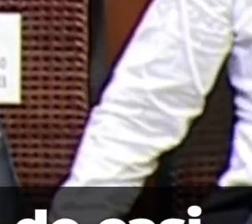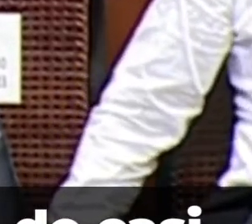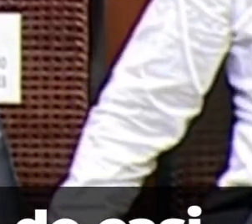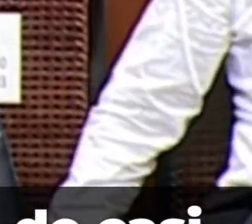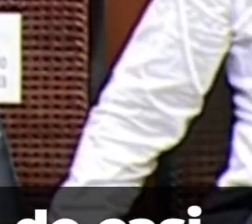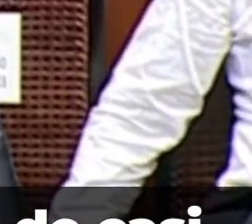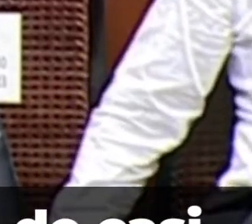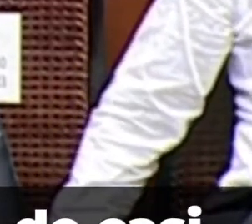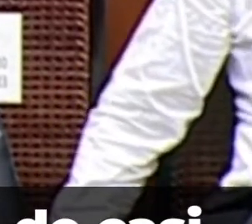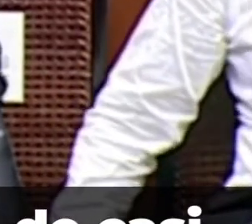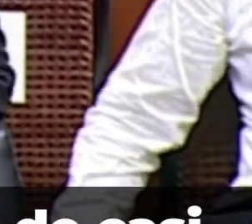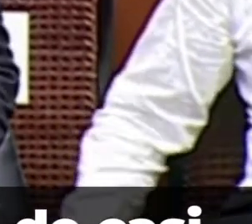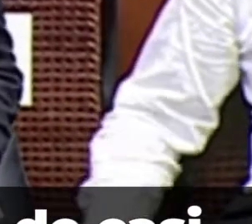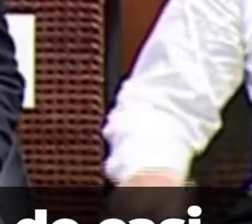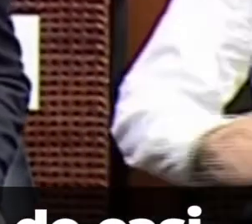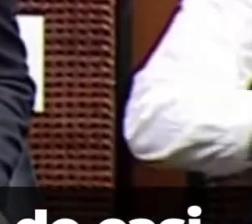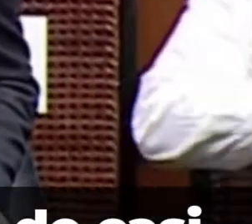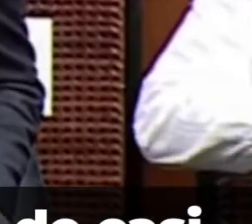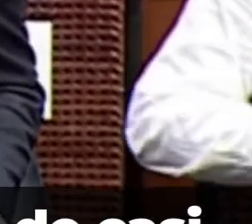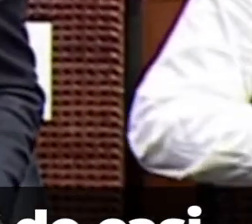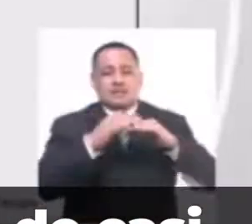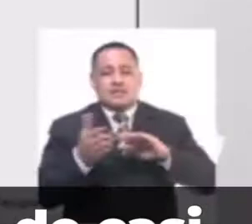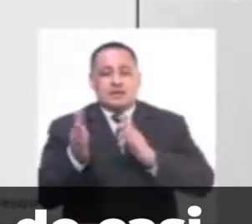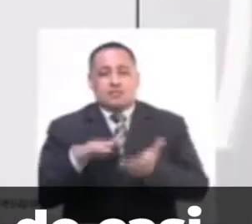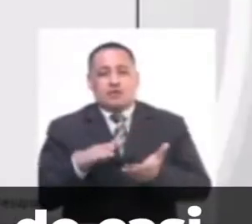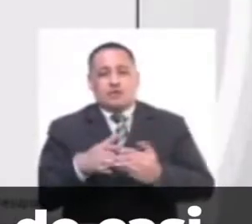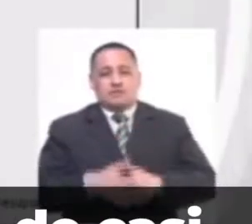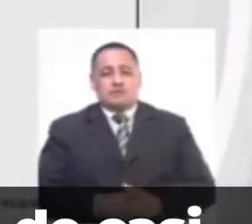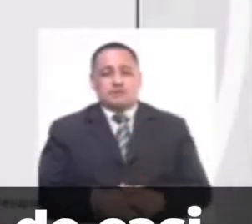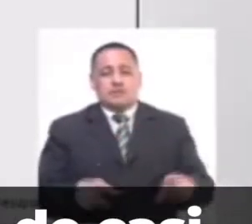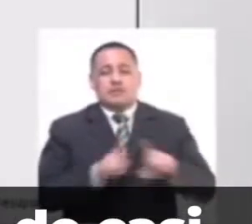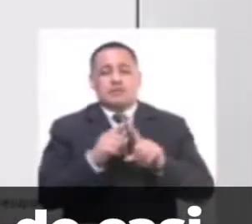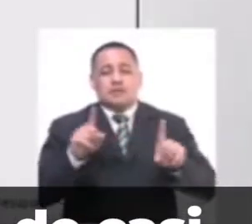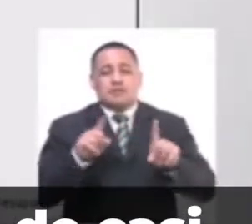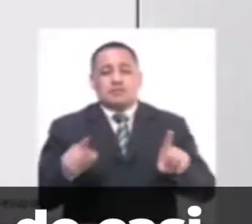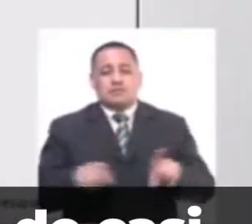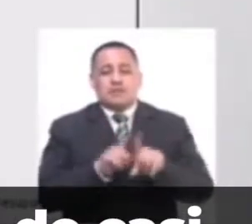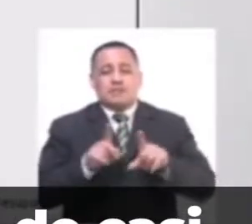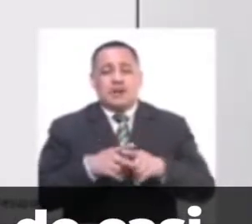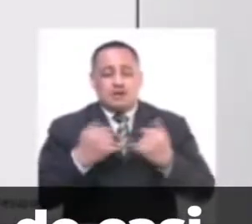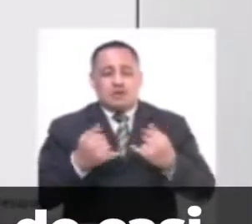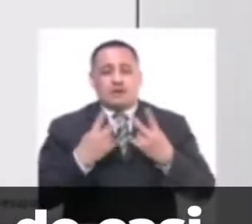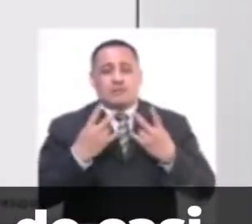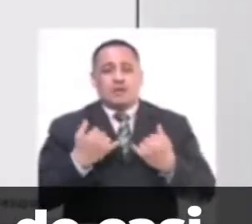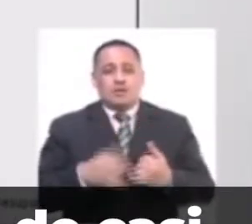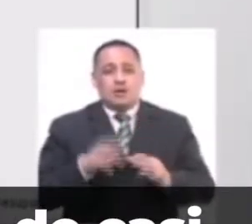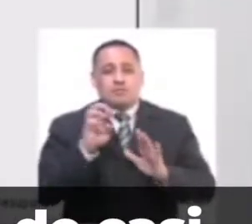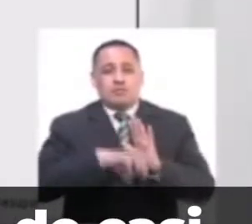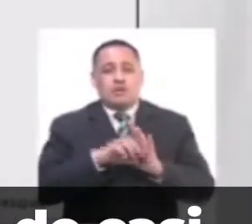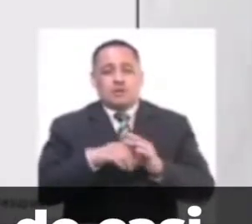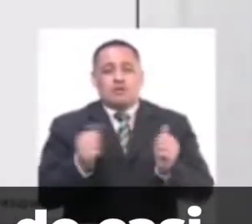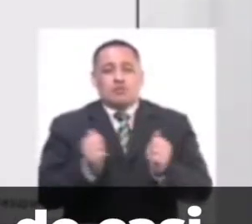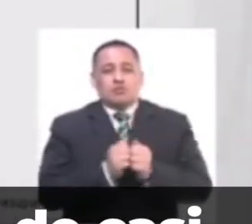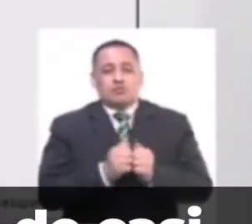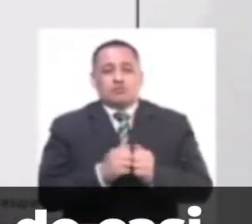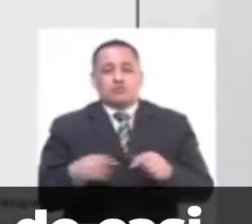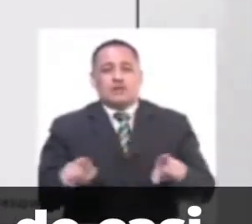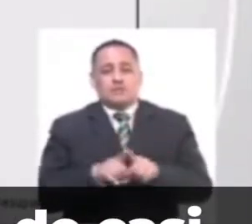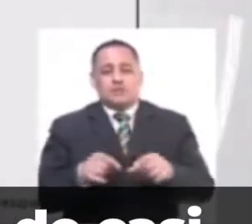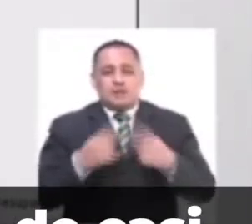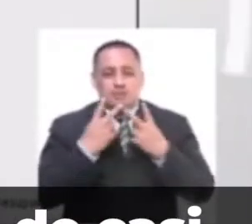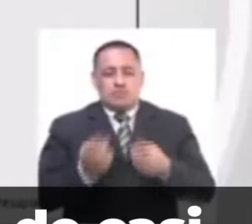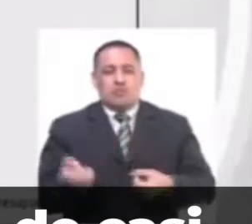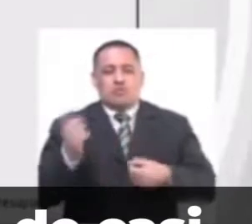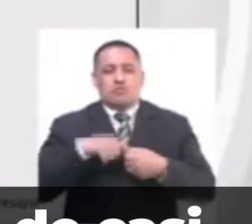programas sociales Juntos, Pensión 65 y Contigo, así como la atención con alimentos a los escolares del